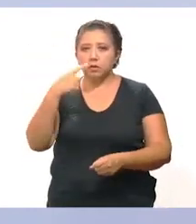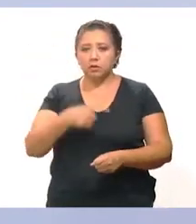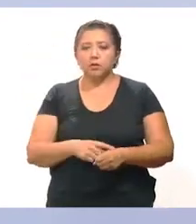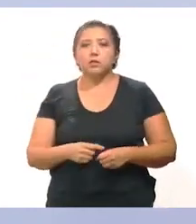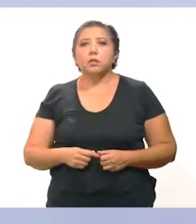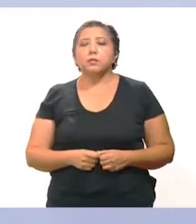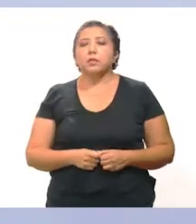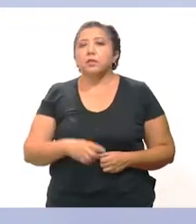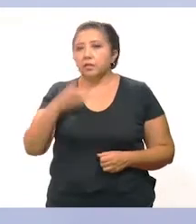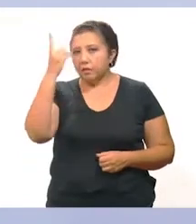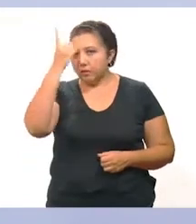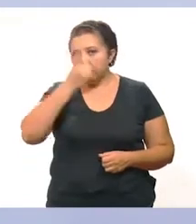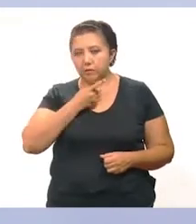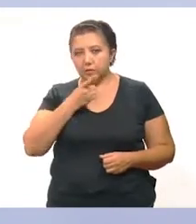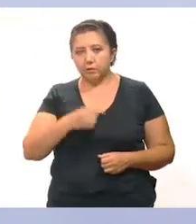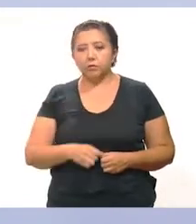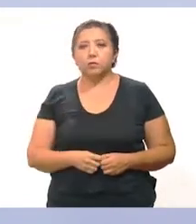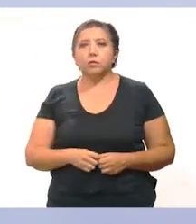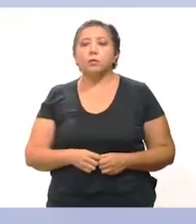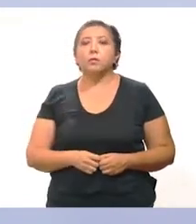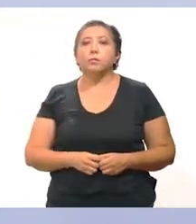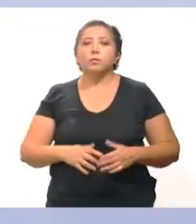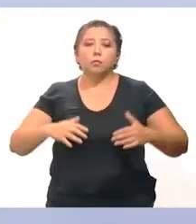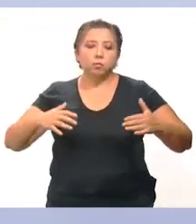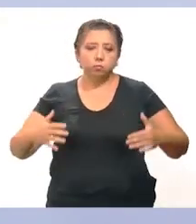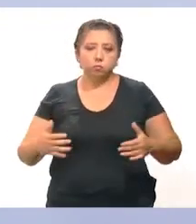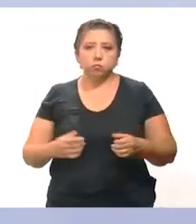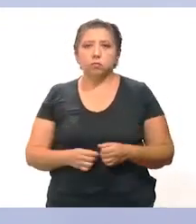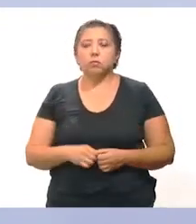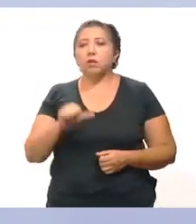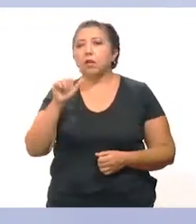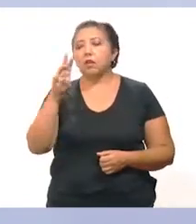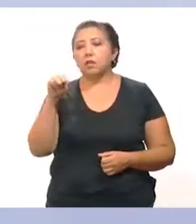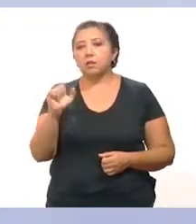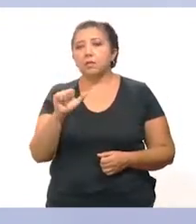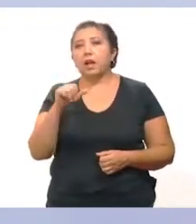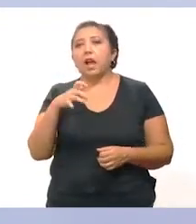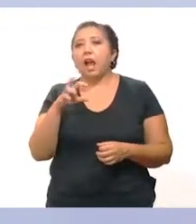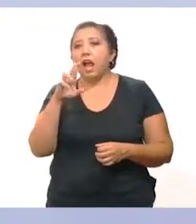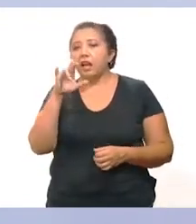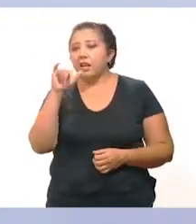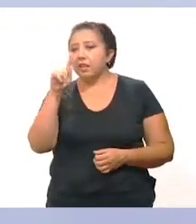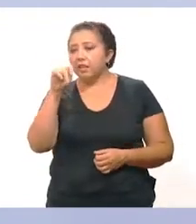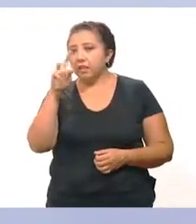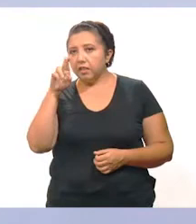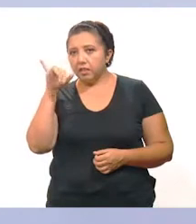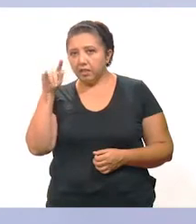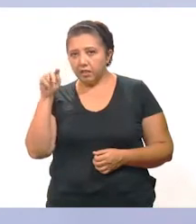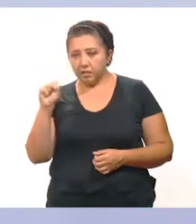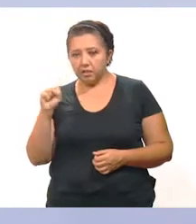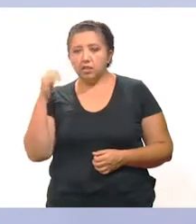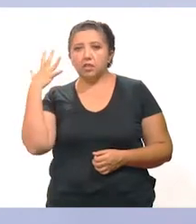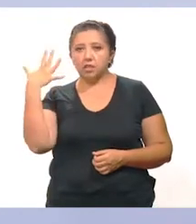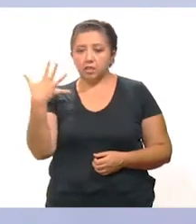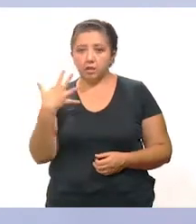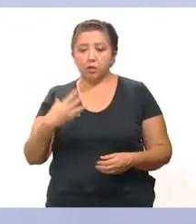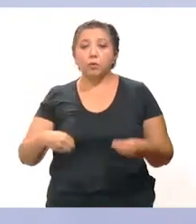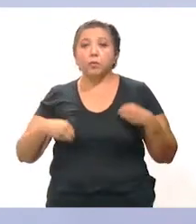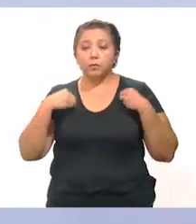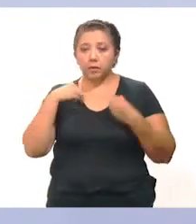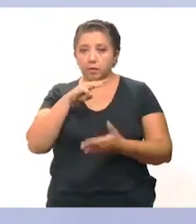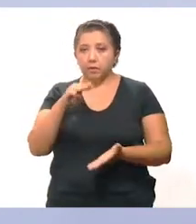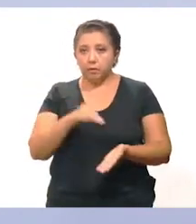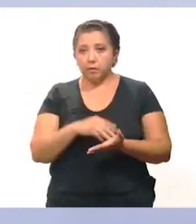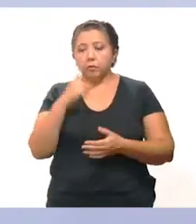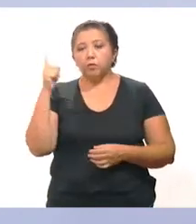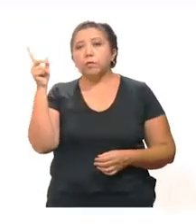hipertensión arterial sistémica, diabetes mellitus, obesidad, asma, artritis reumatoide. 5 residían en Mérida